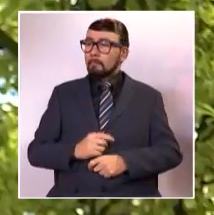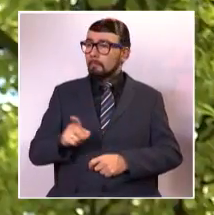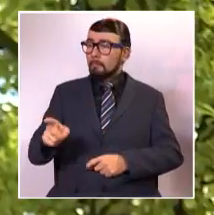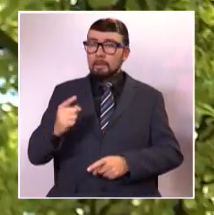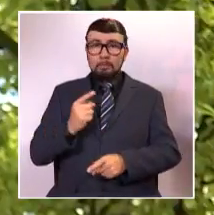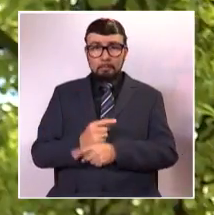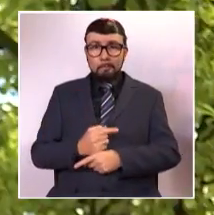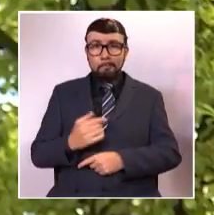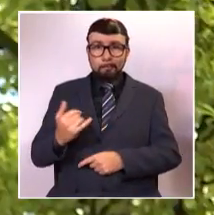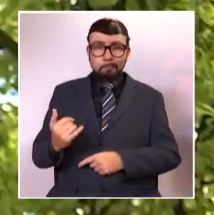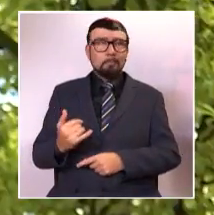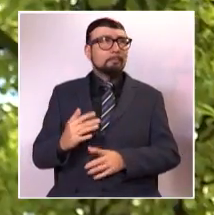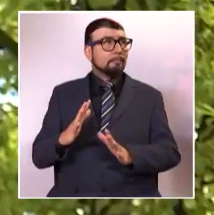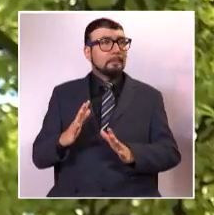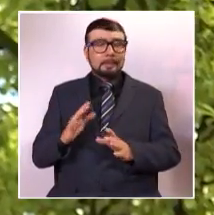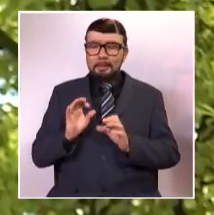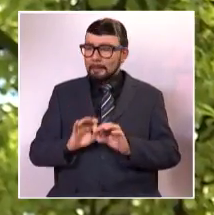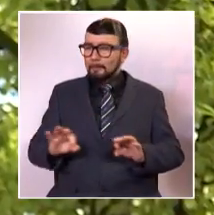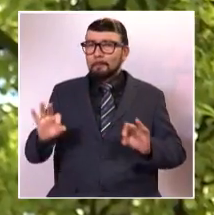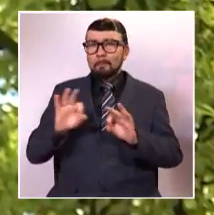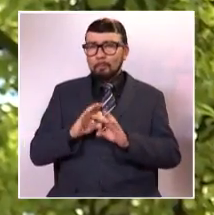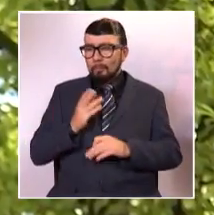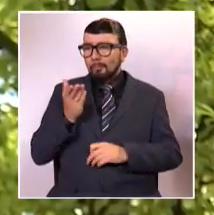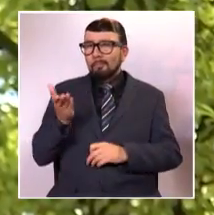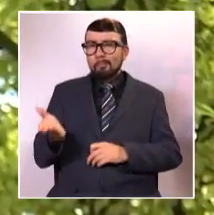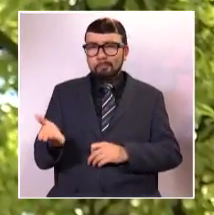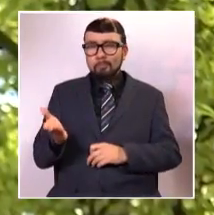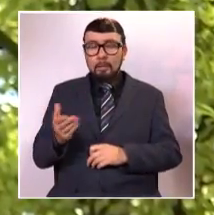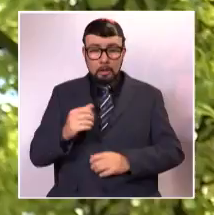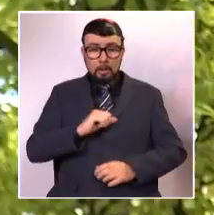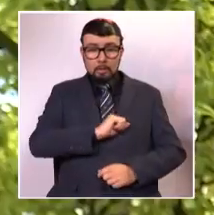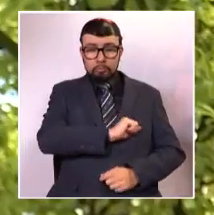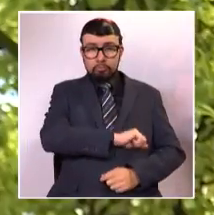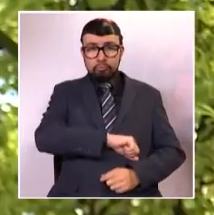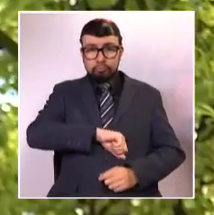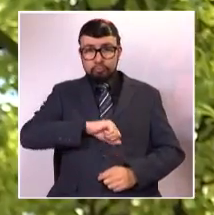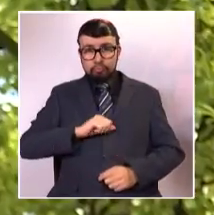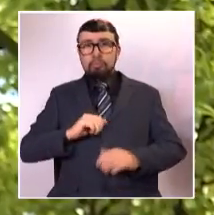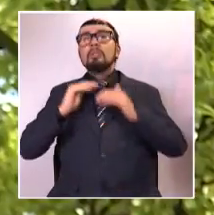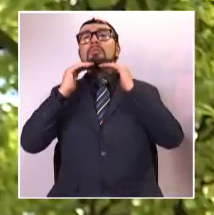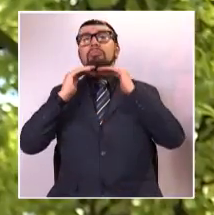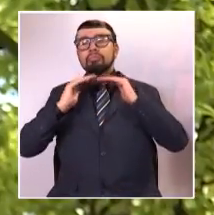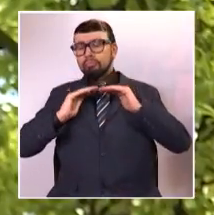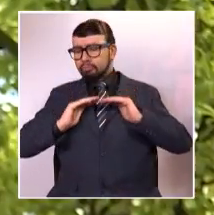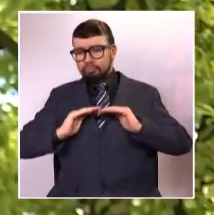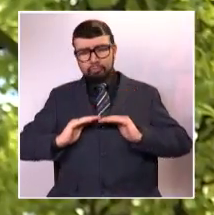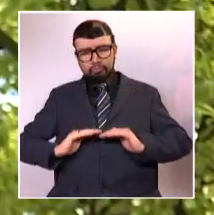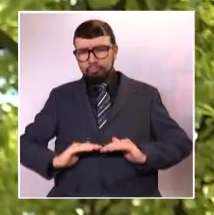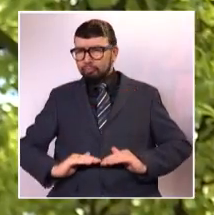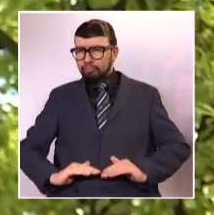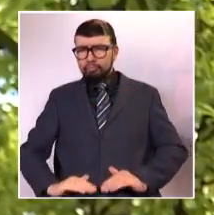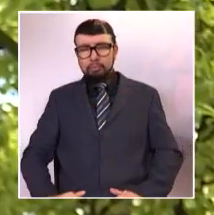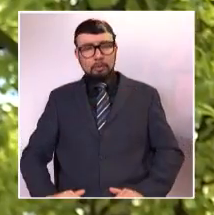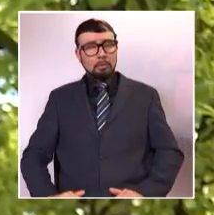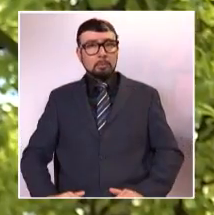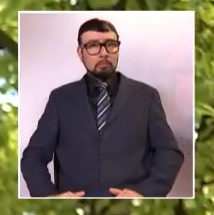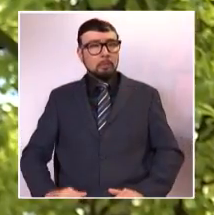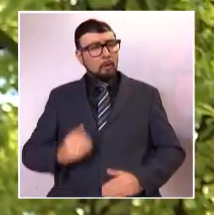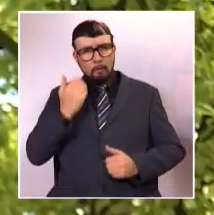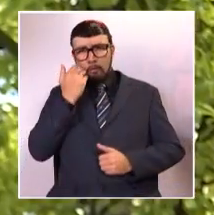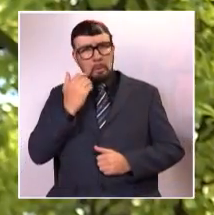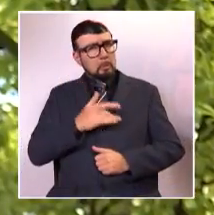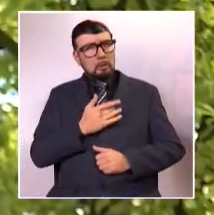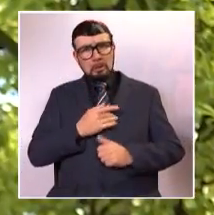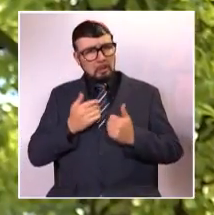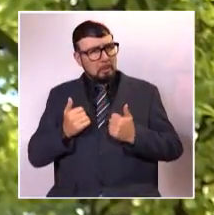esto que es de suma importancia que la ecografía sea un examen preventivo que se debe